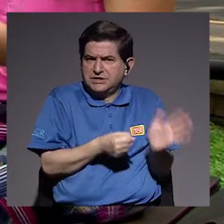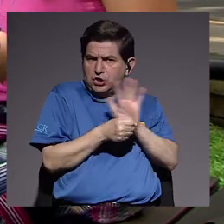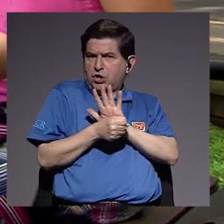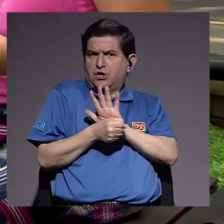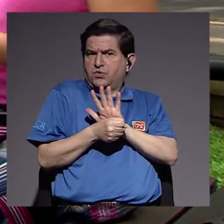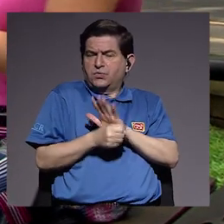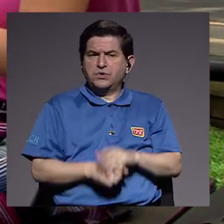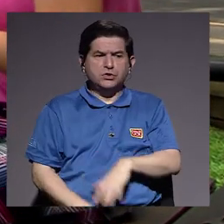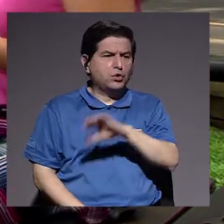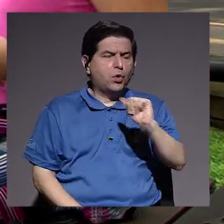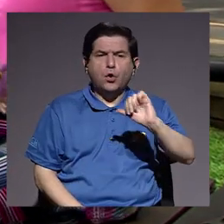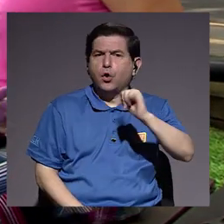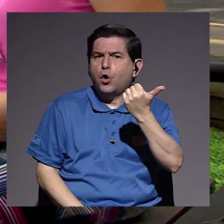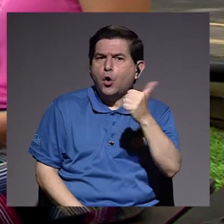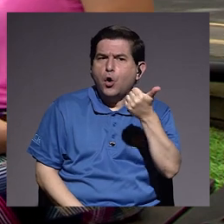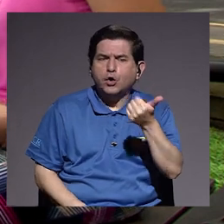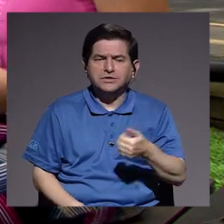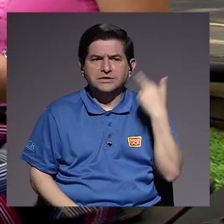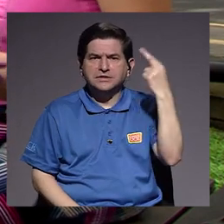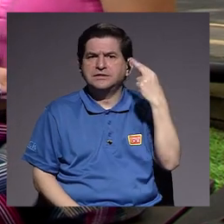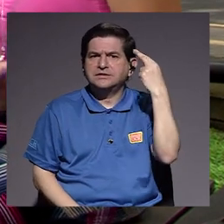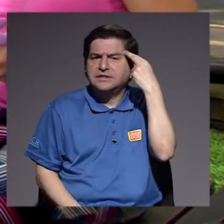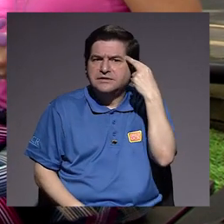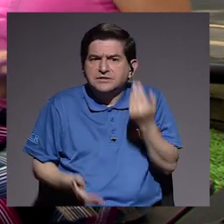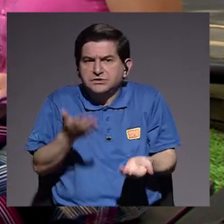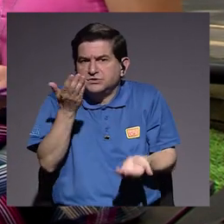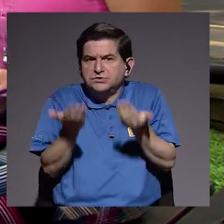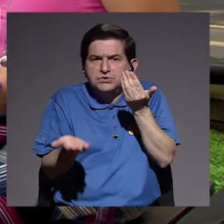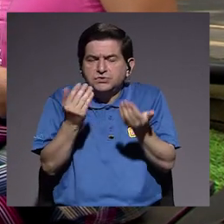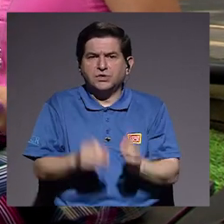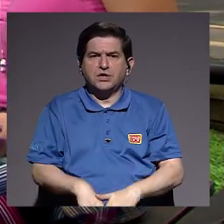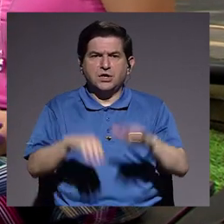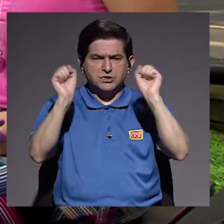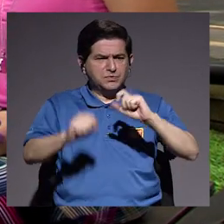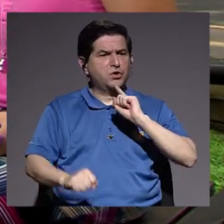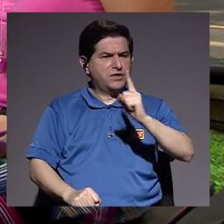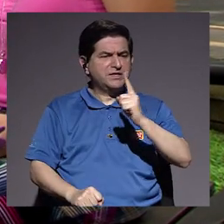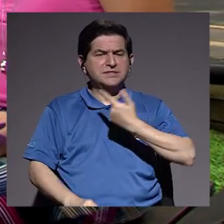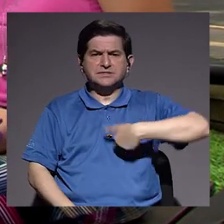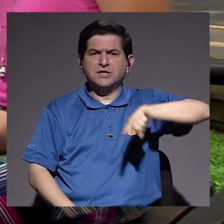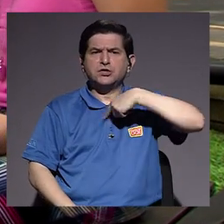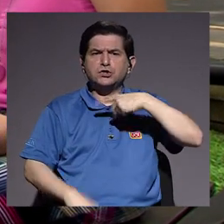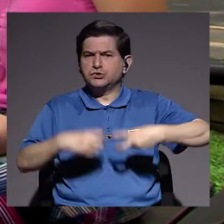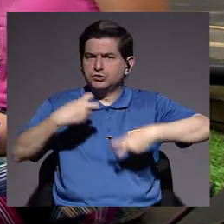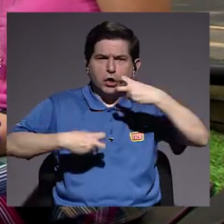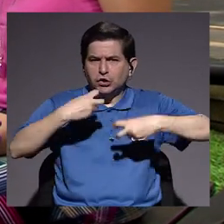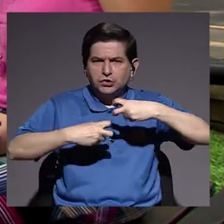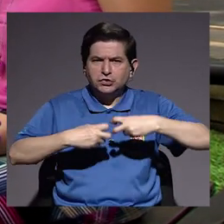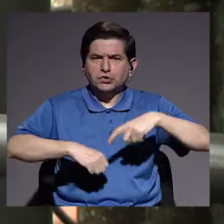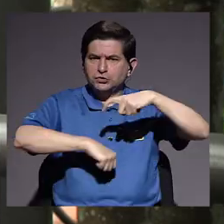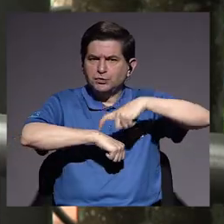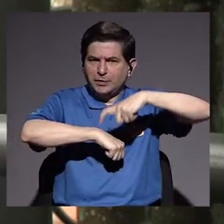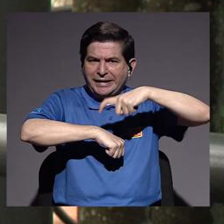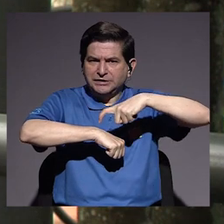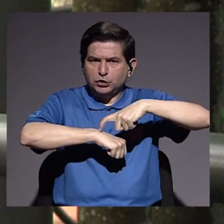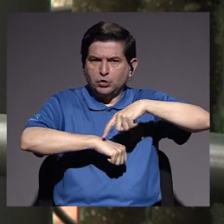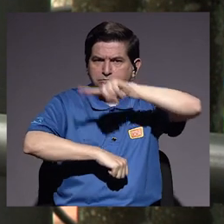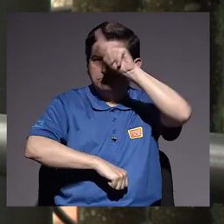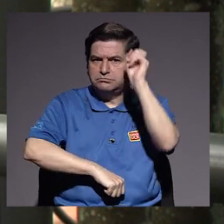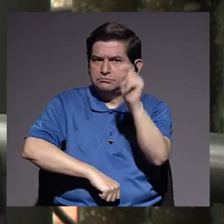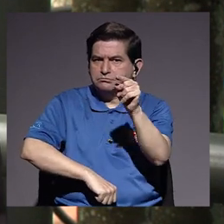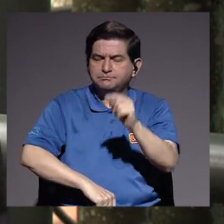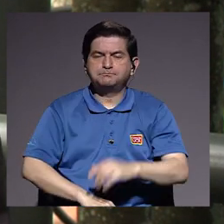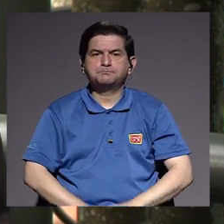hay otros motivos, otras razones por las cuales se podría decir que tal vez estamos en algún momento de crisis? Sí,